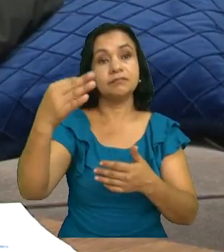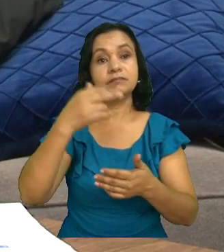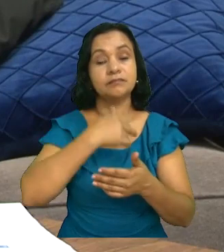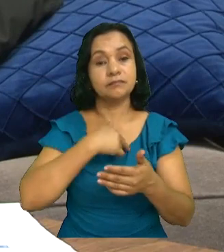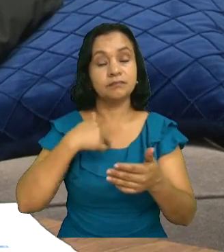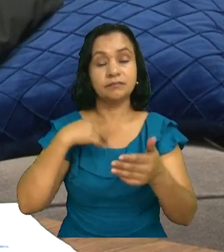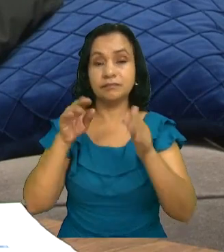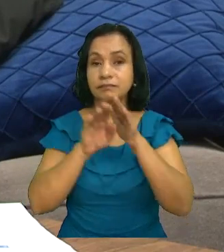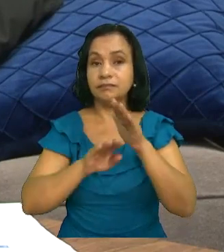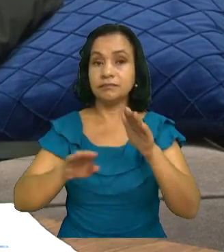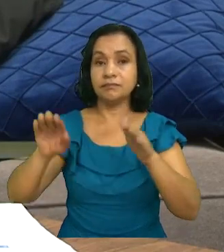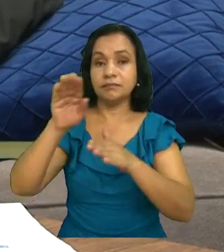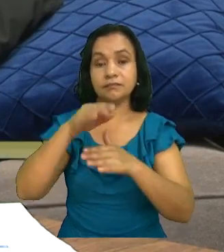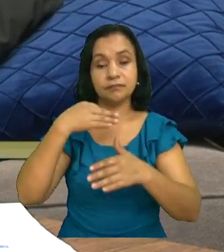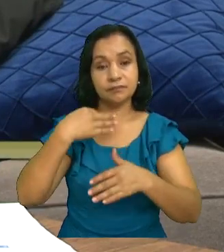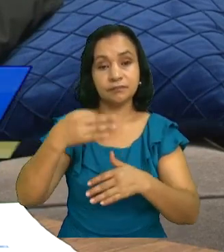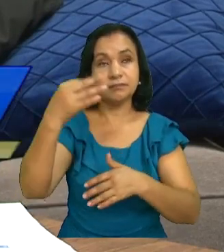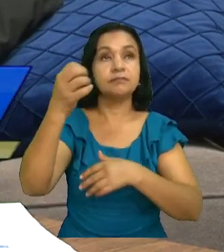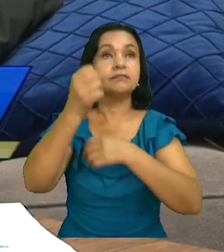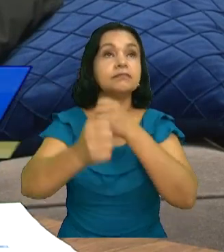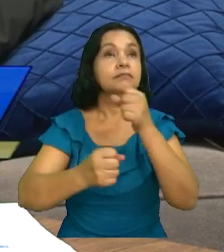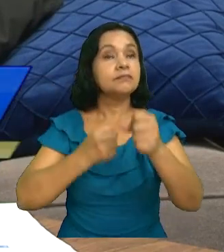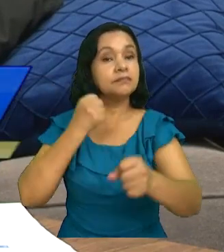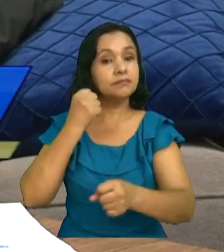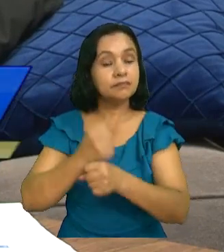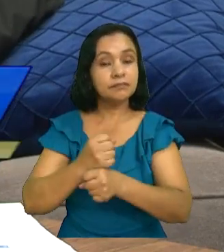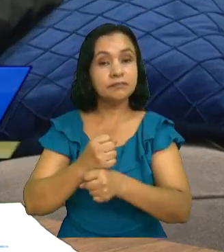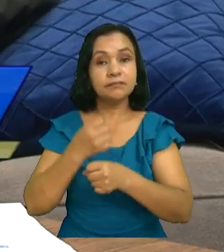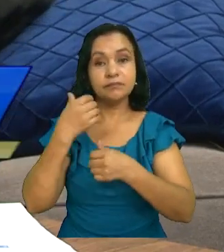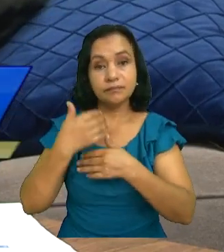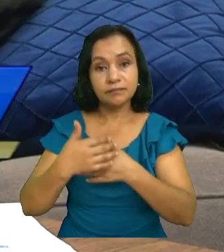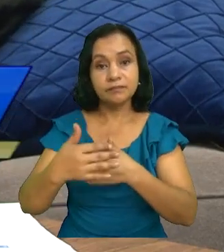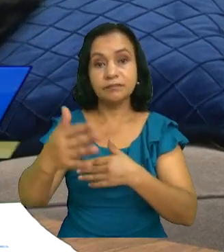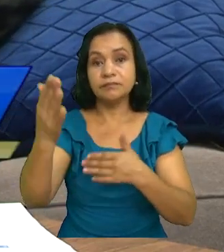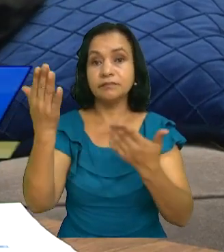trascienden pues en el tiempo y su impacto se ve en el largo plazo. Las